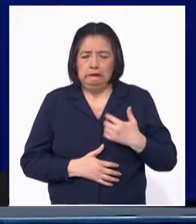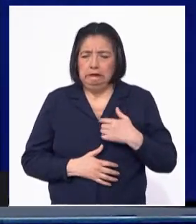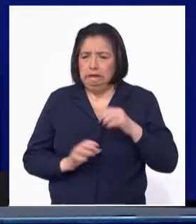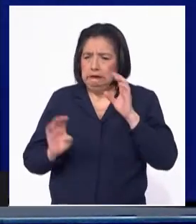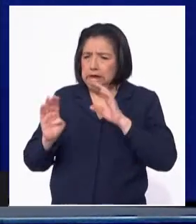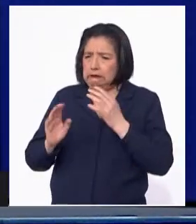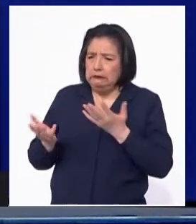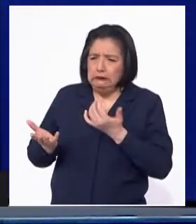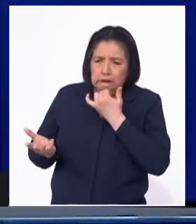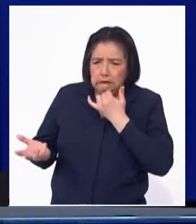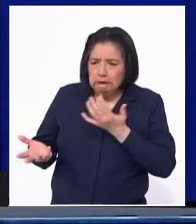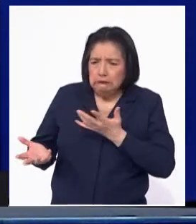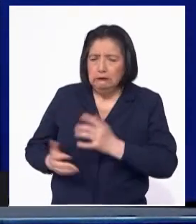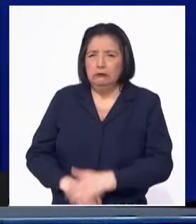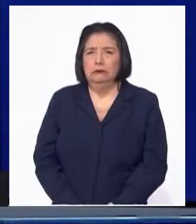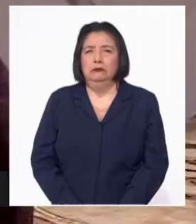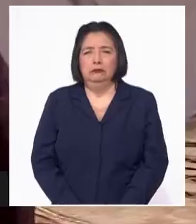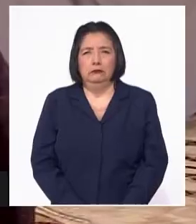la información.